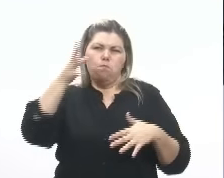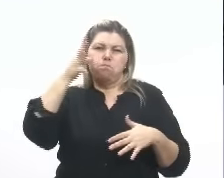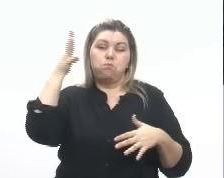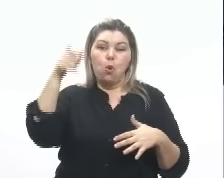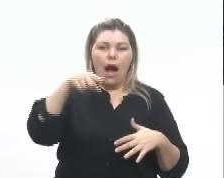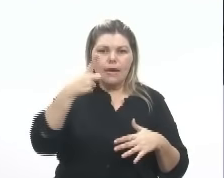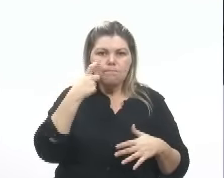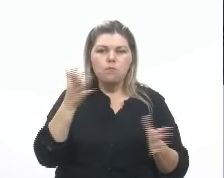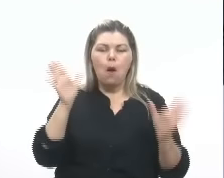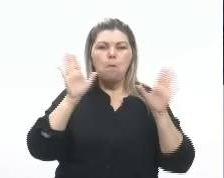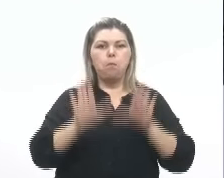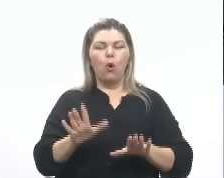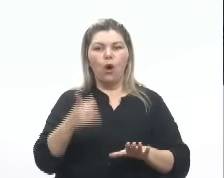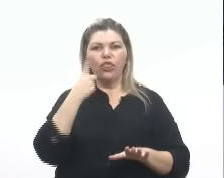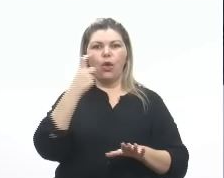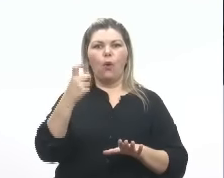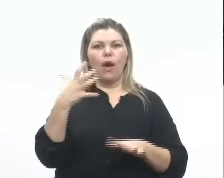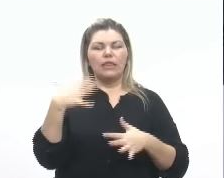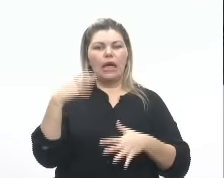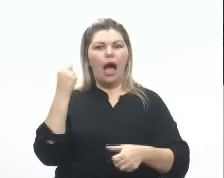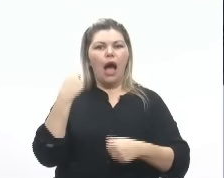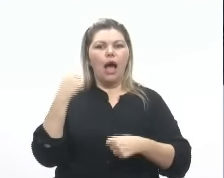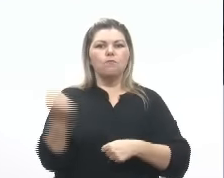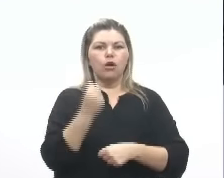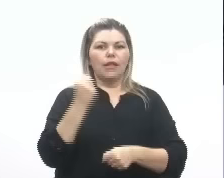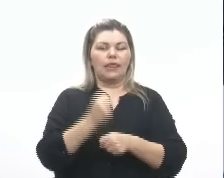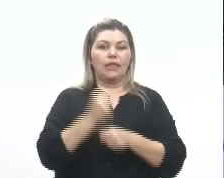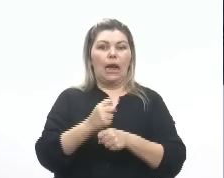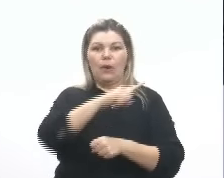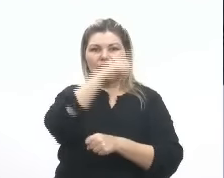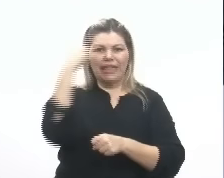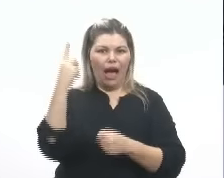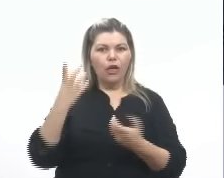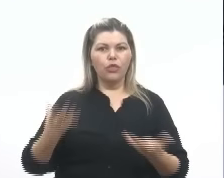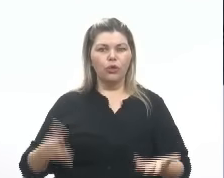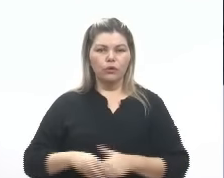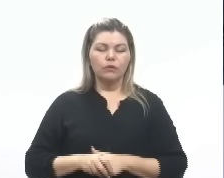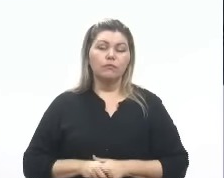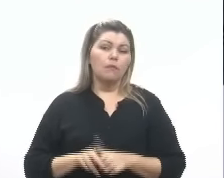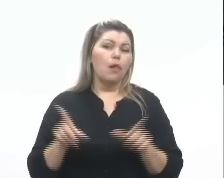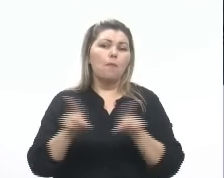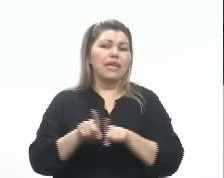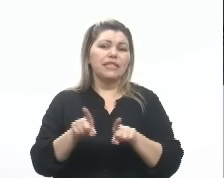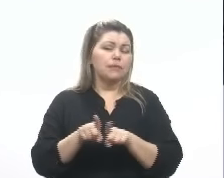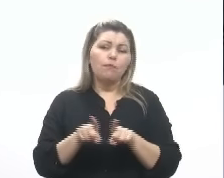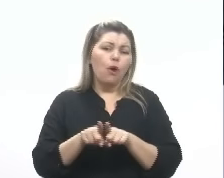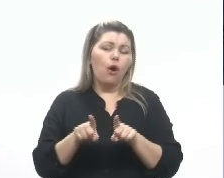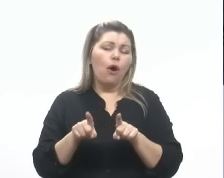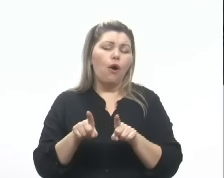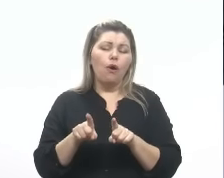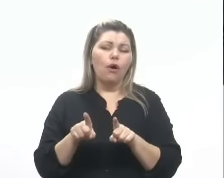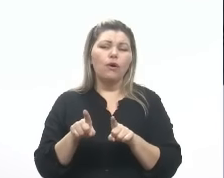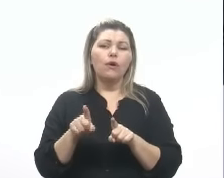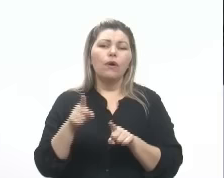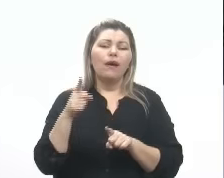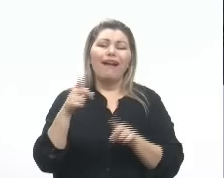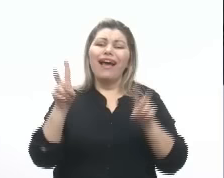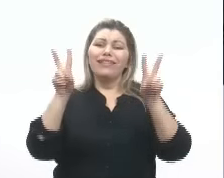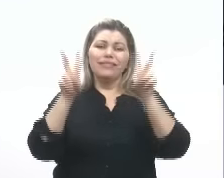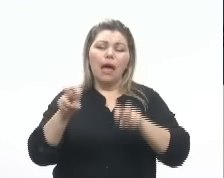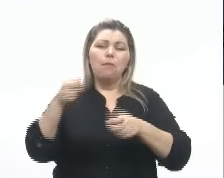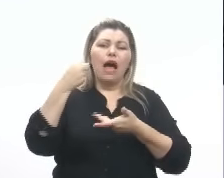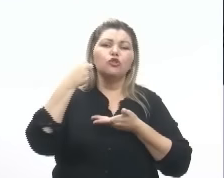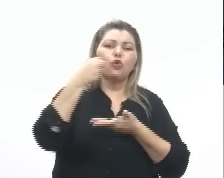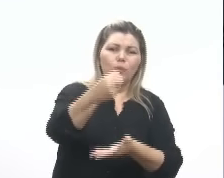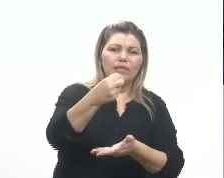dieron cuenta el rol que tiene el Estado. Lo mismo pasa con el tema de los subsidios y